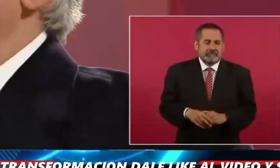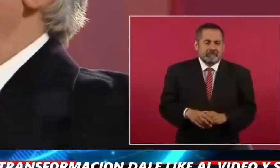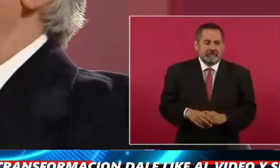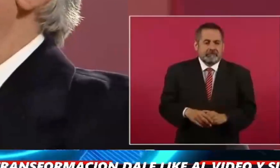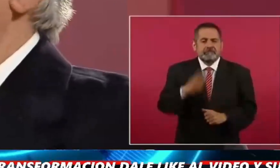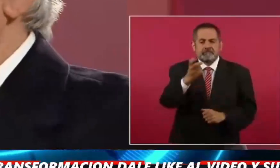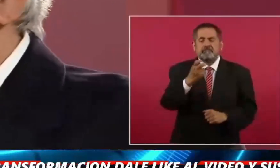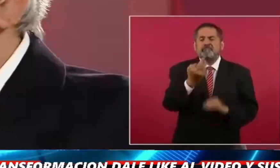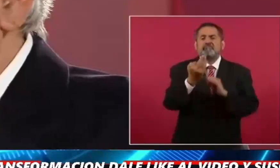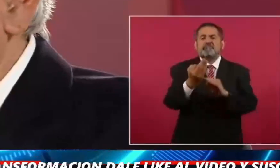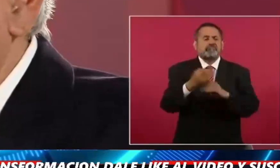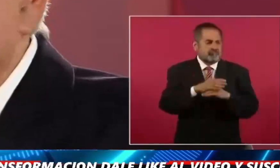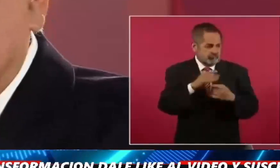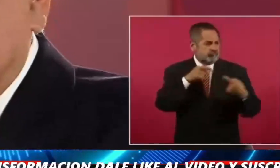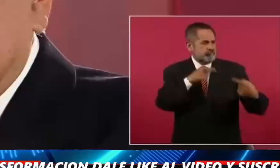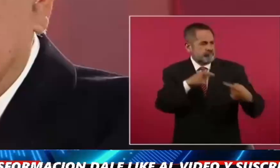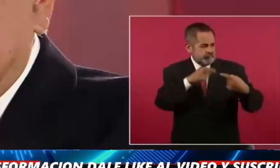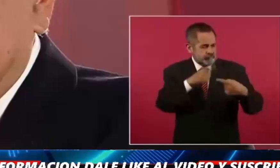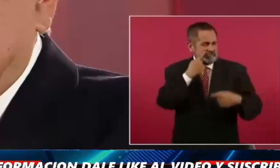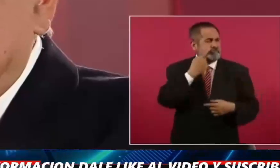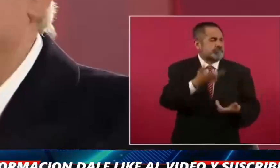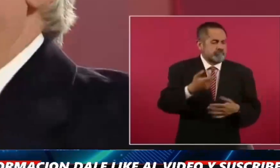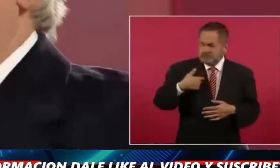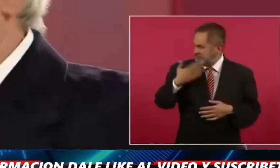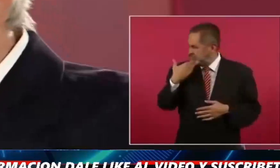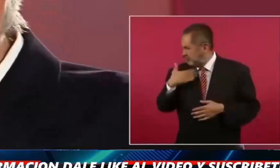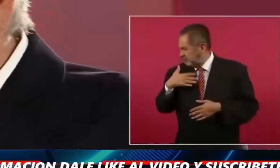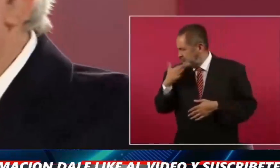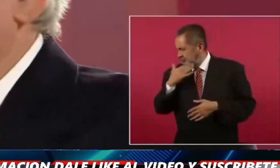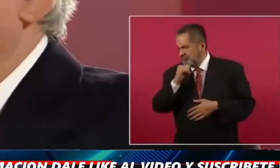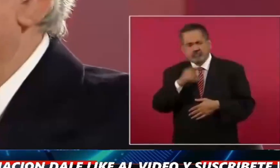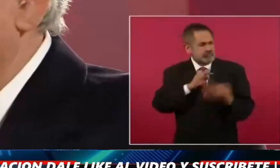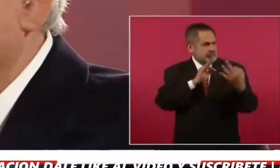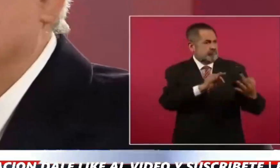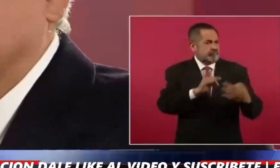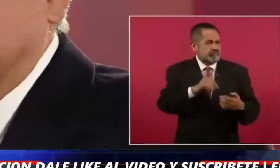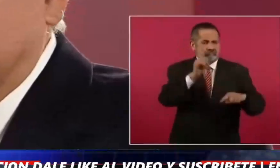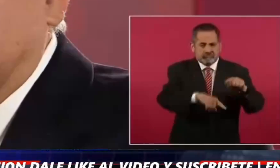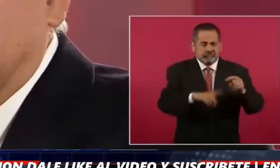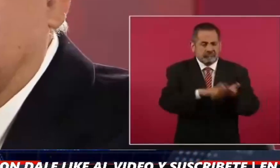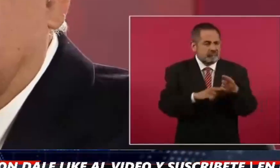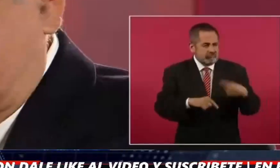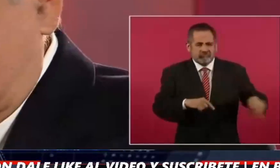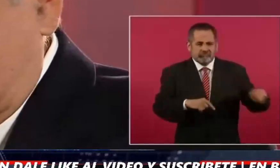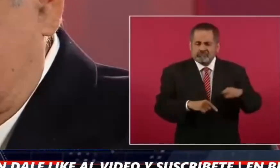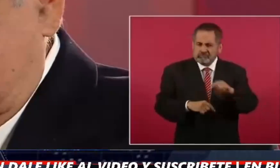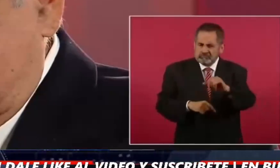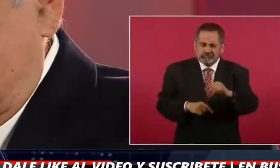Por eso puedo enfrentar a la mafia del poder, a los delincuentes